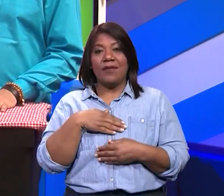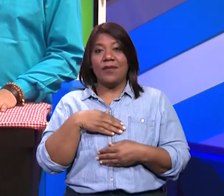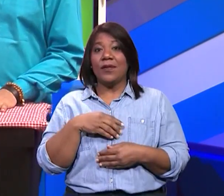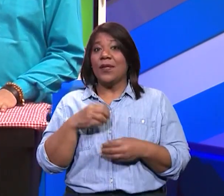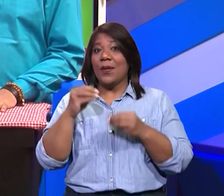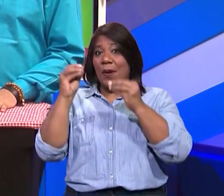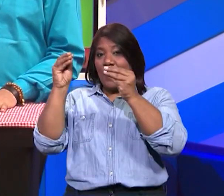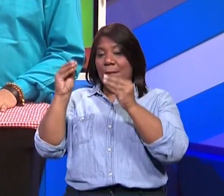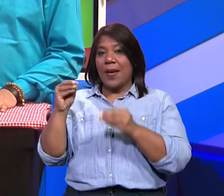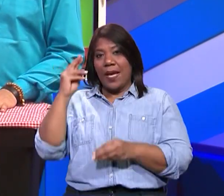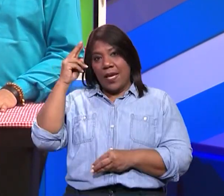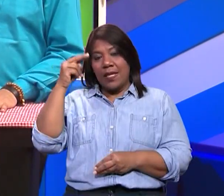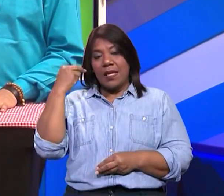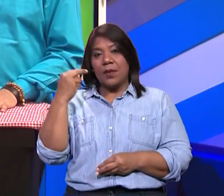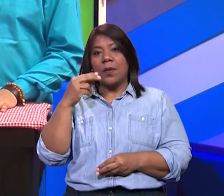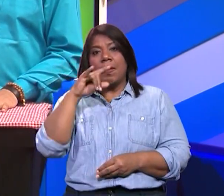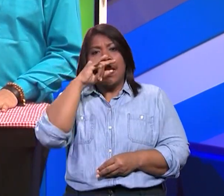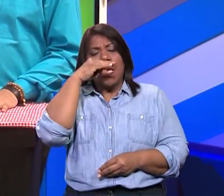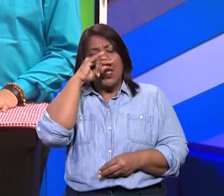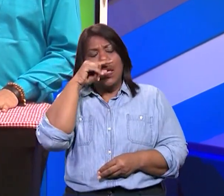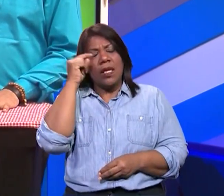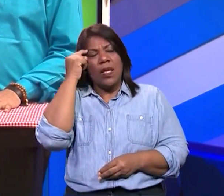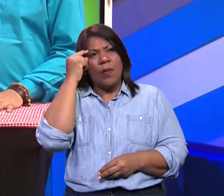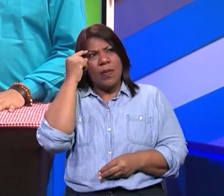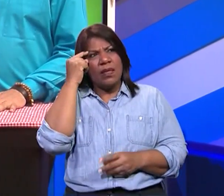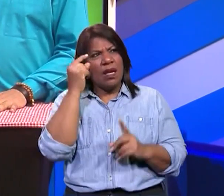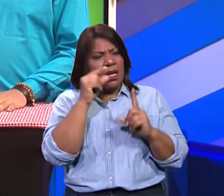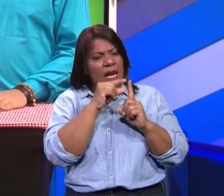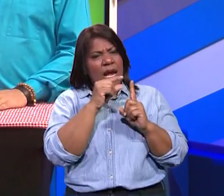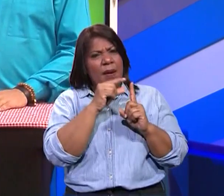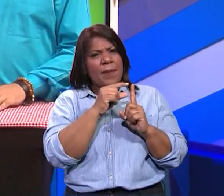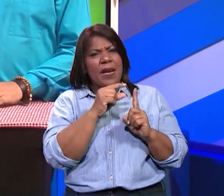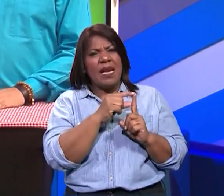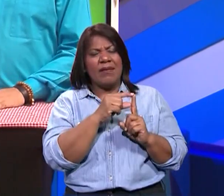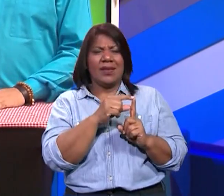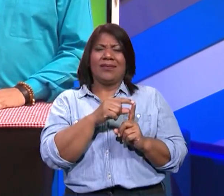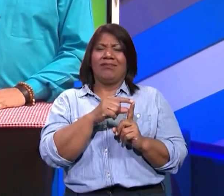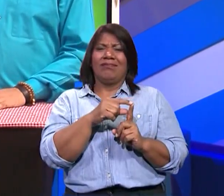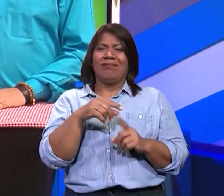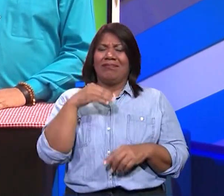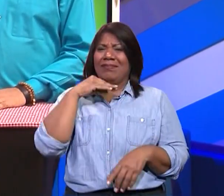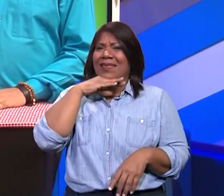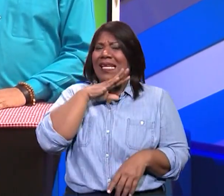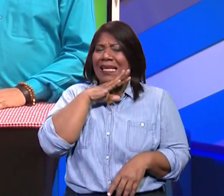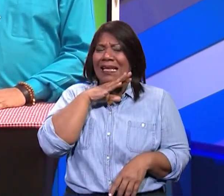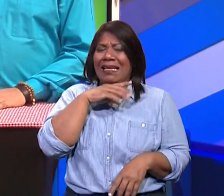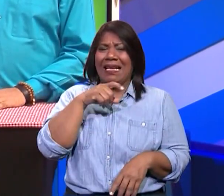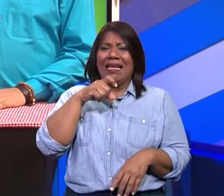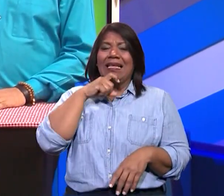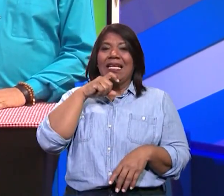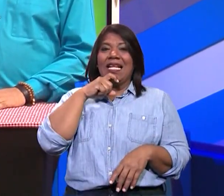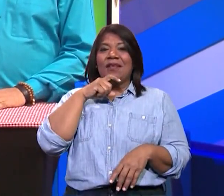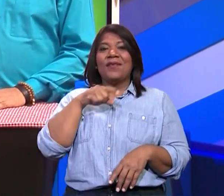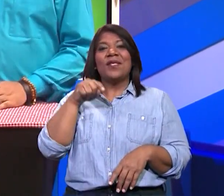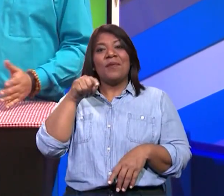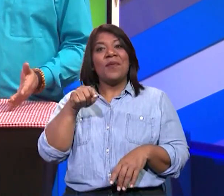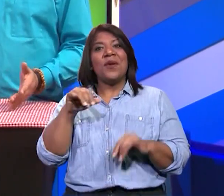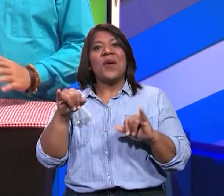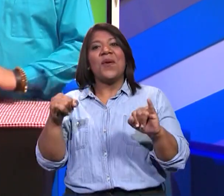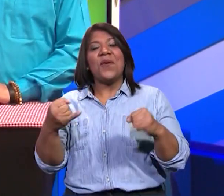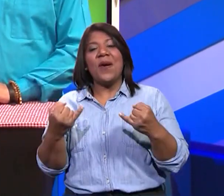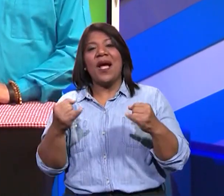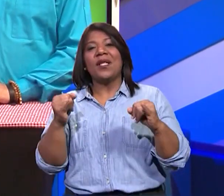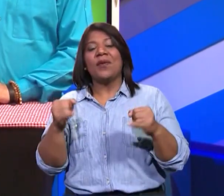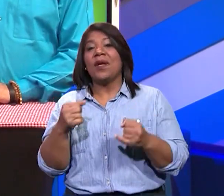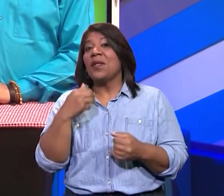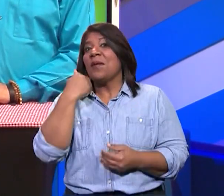Noemí. Sí, hay veces en que los niños piensan que los términos, las palabras son raras y ya no se las quieren aprender, pero de esta manera Miren qué